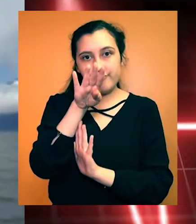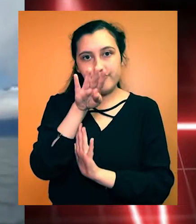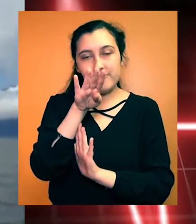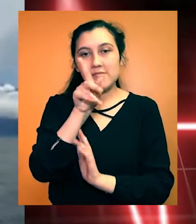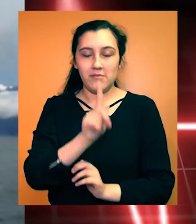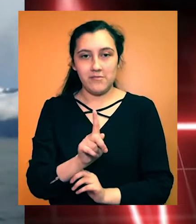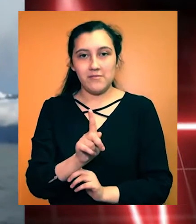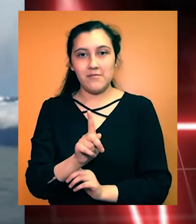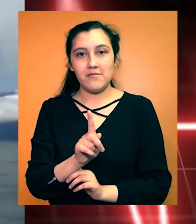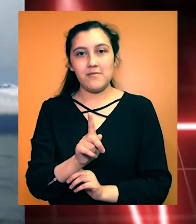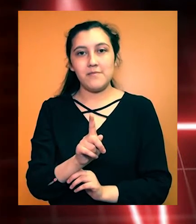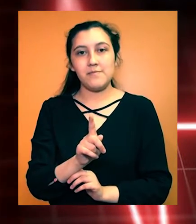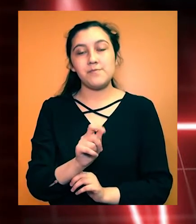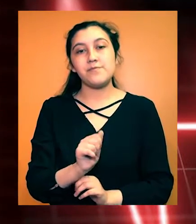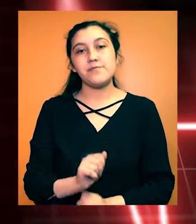distancia.